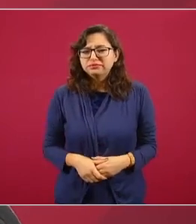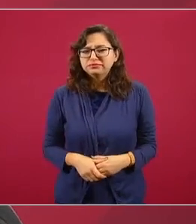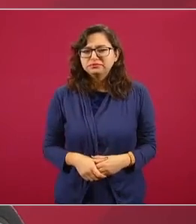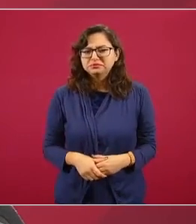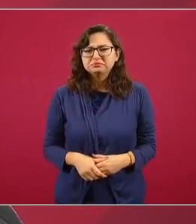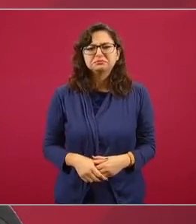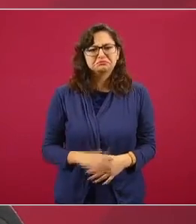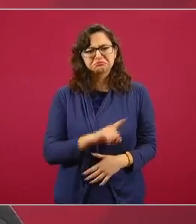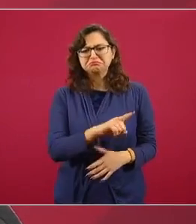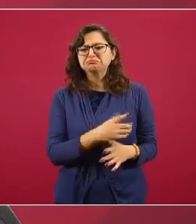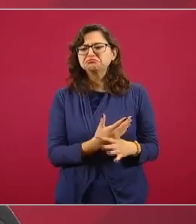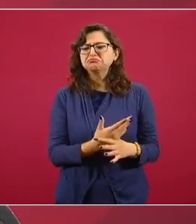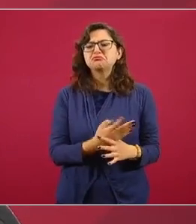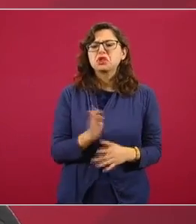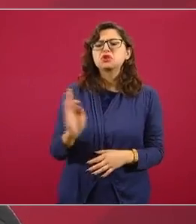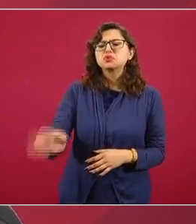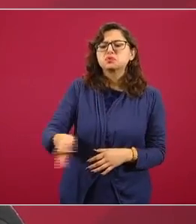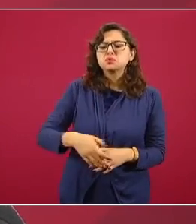lo confiesa.